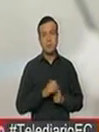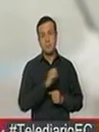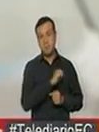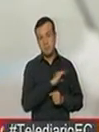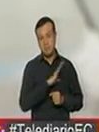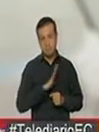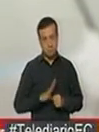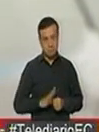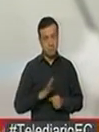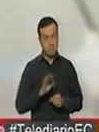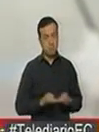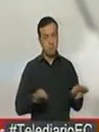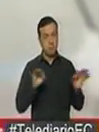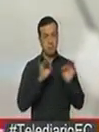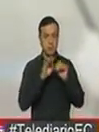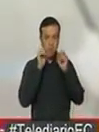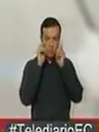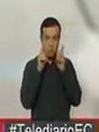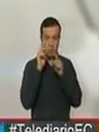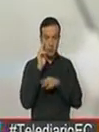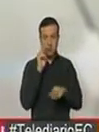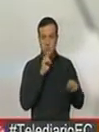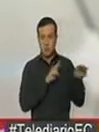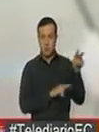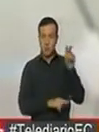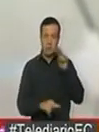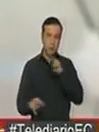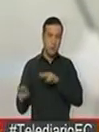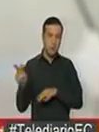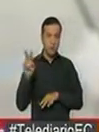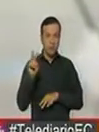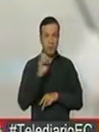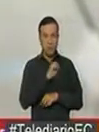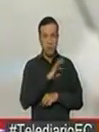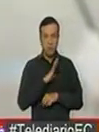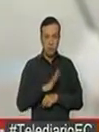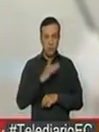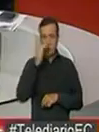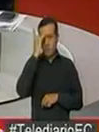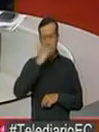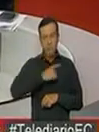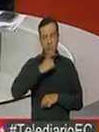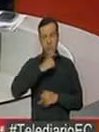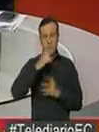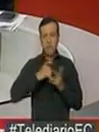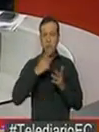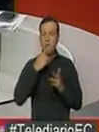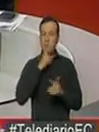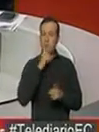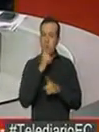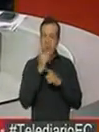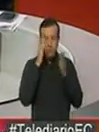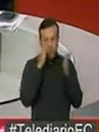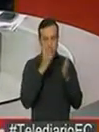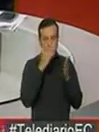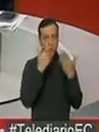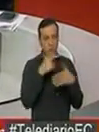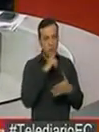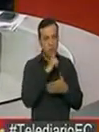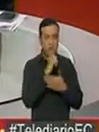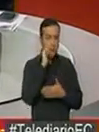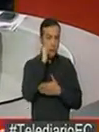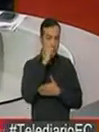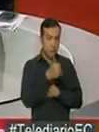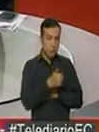muy importante ir ya tomando ciertas medidas clave para Galápagos. Uno, el día de